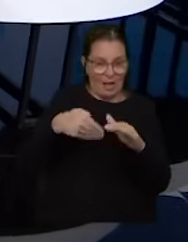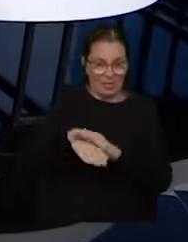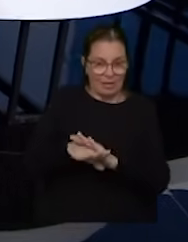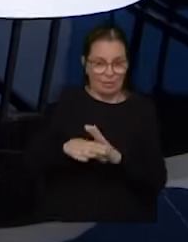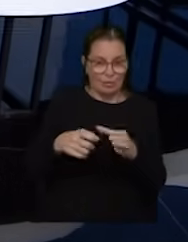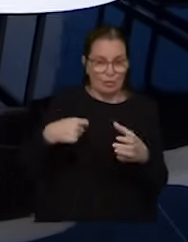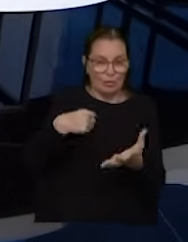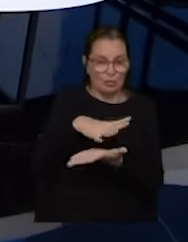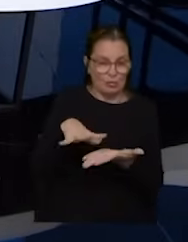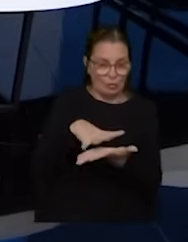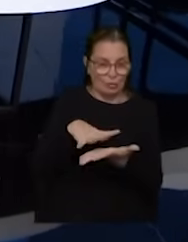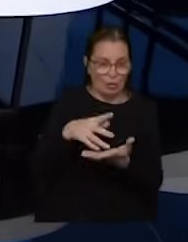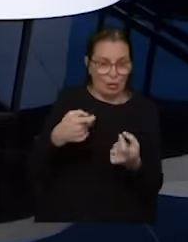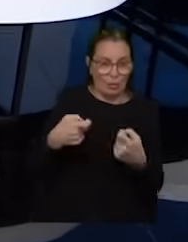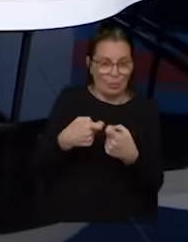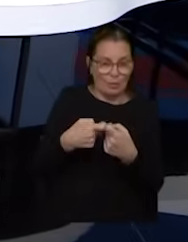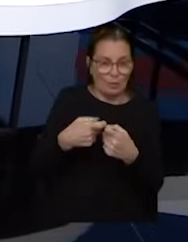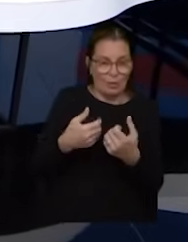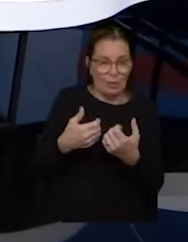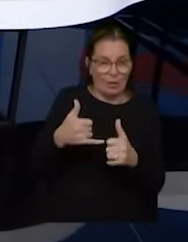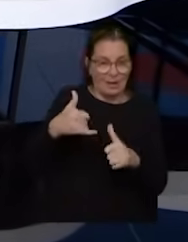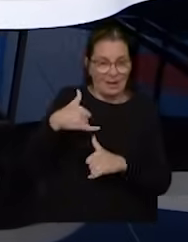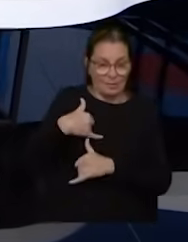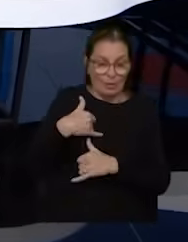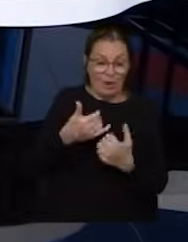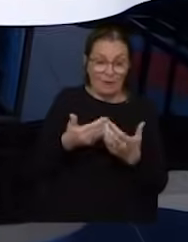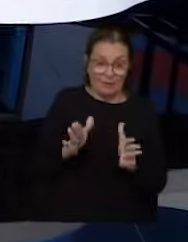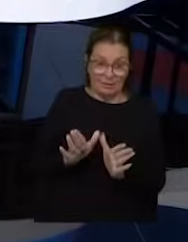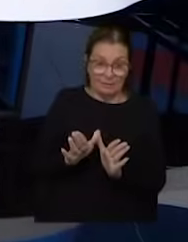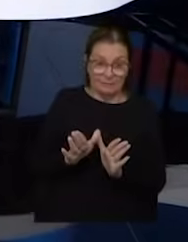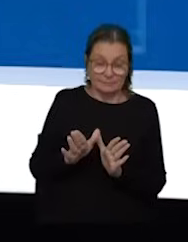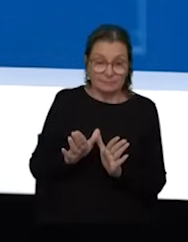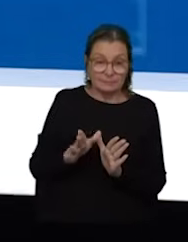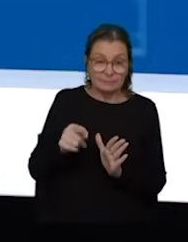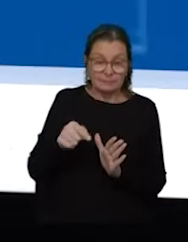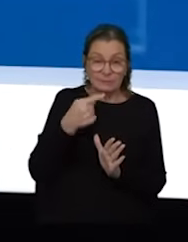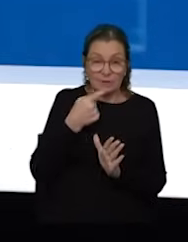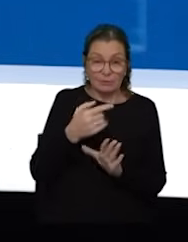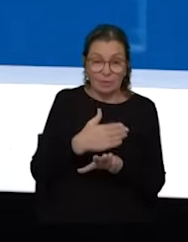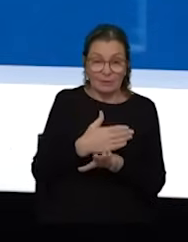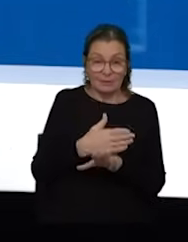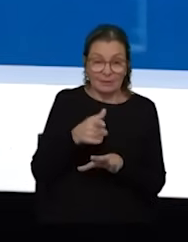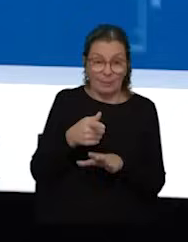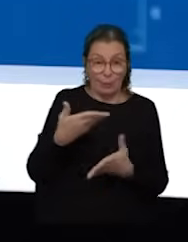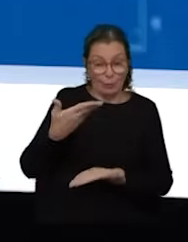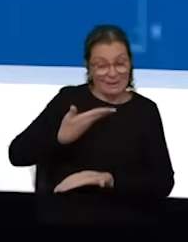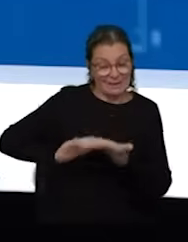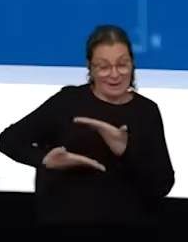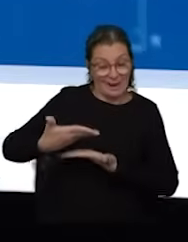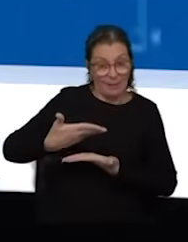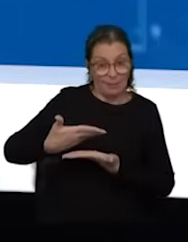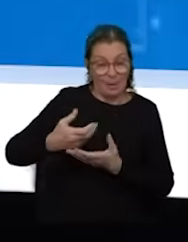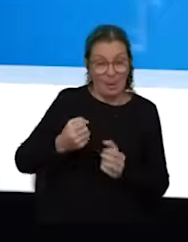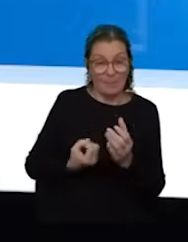de la coalición particularmente con Cabildo abierto Nosotros hemos dicho esto no este es parte de un intercambio